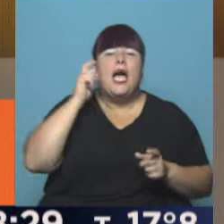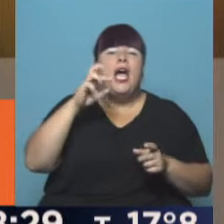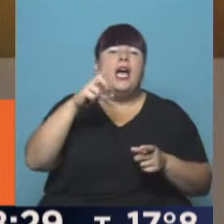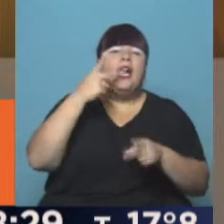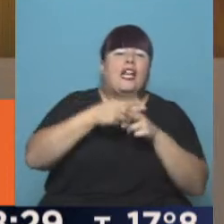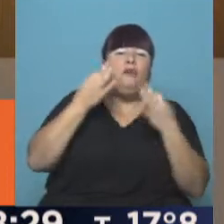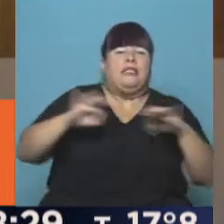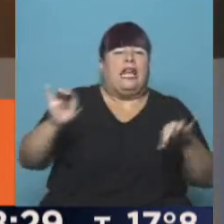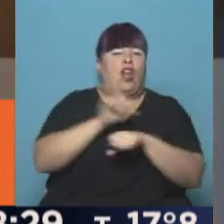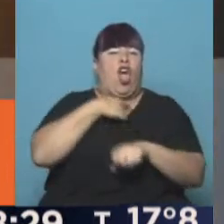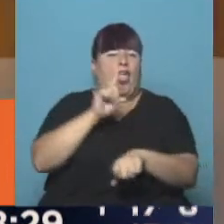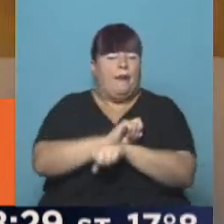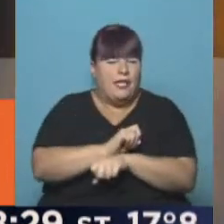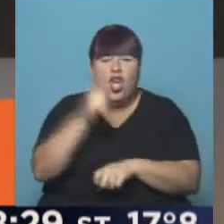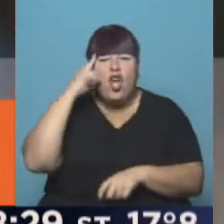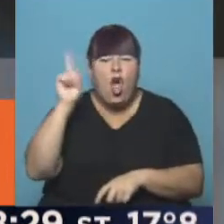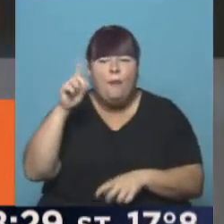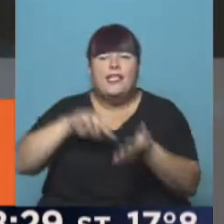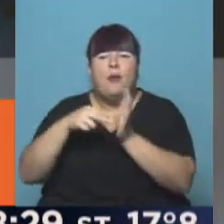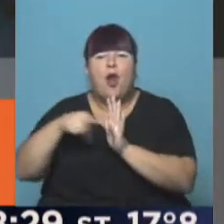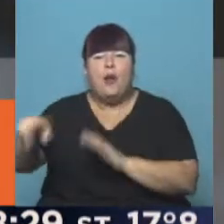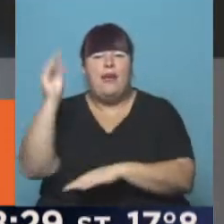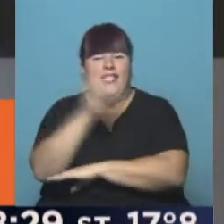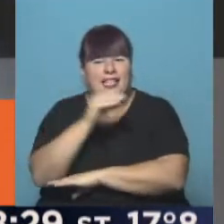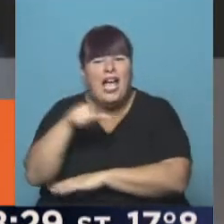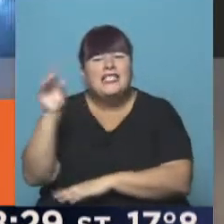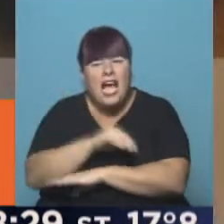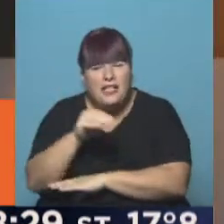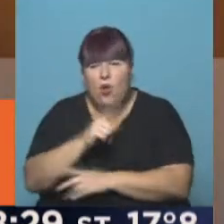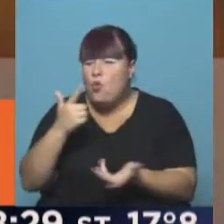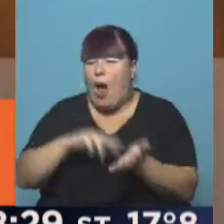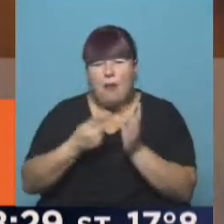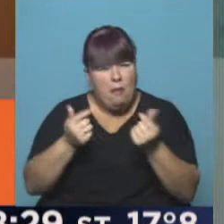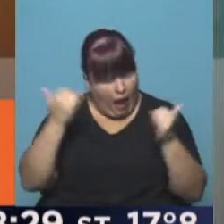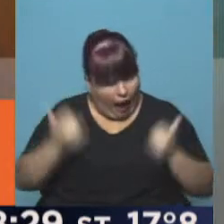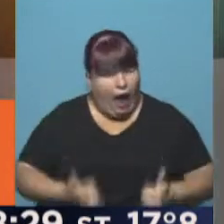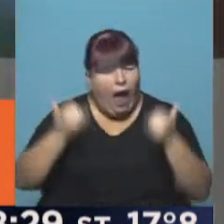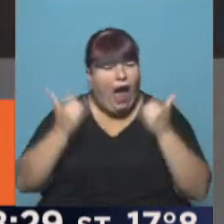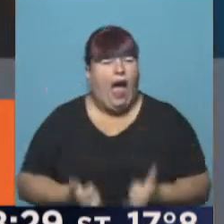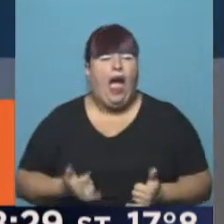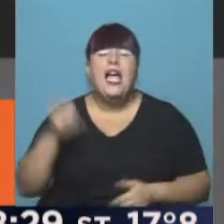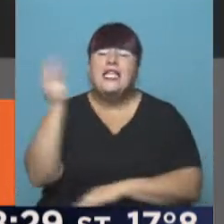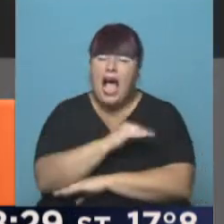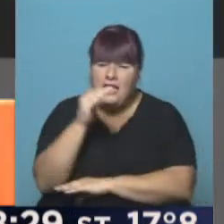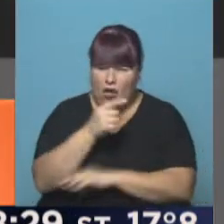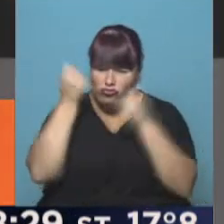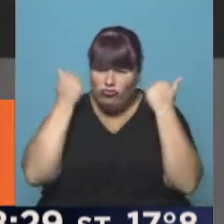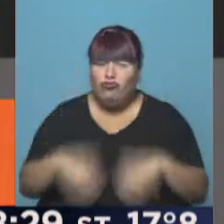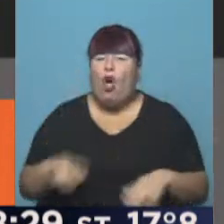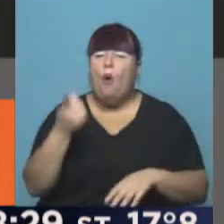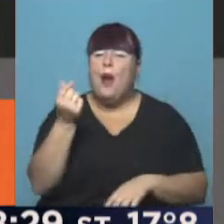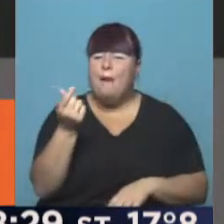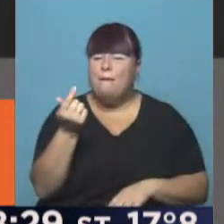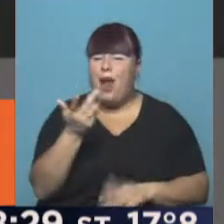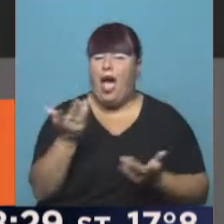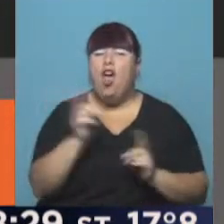py como ese afán de la cárcel que pensando en los problemas que tiene santacruz santacruz no tiene problemas de dinero santa cruz tiene una cantidad de recursos